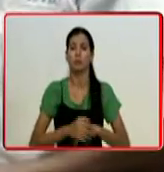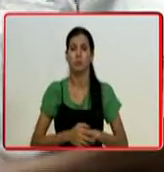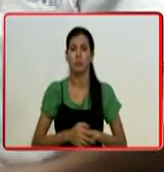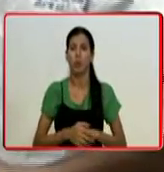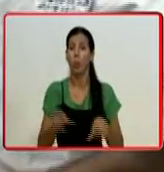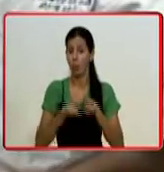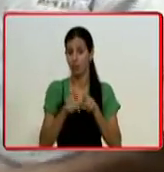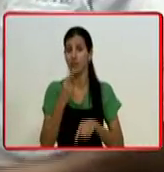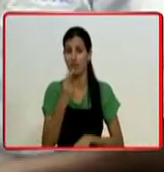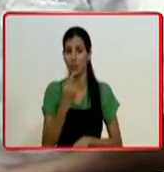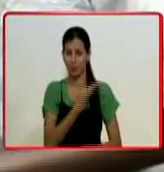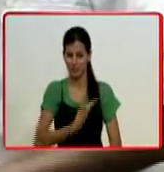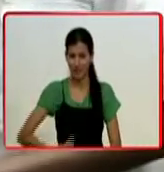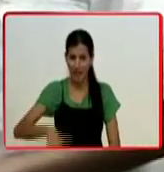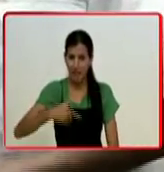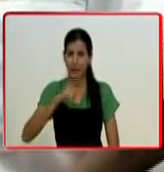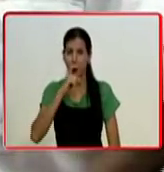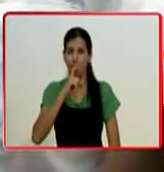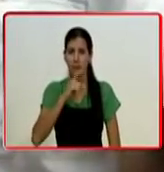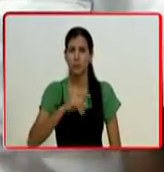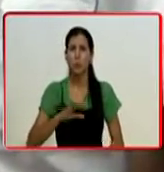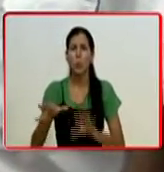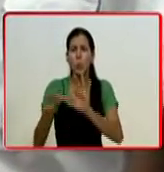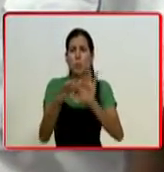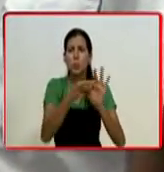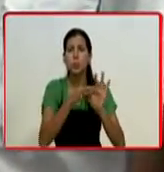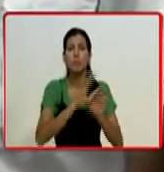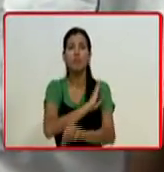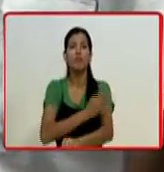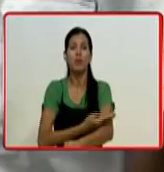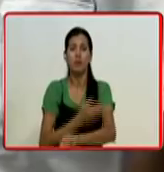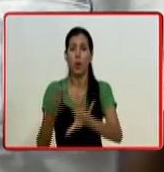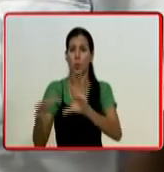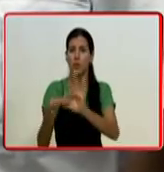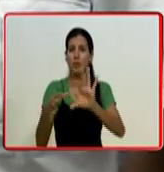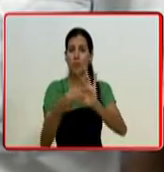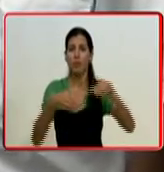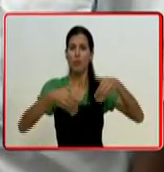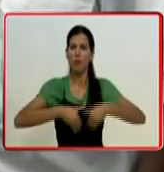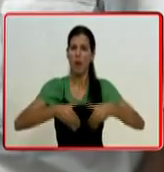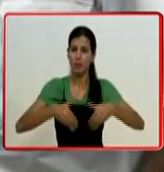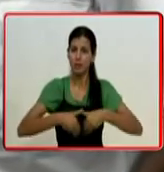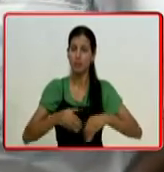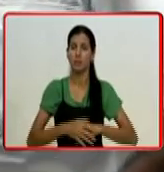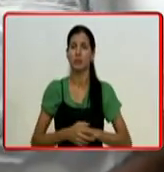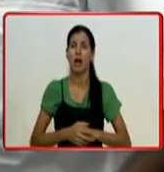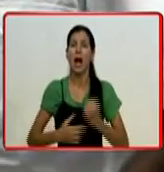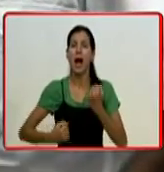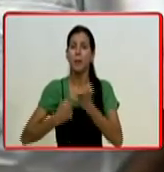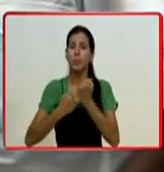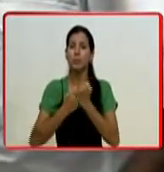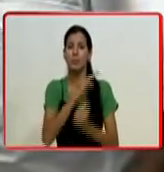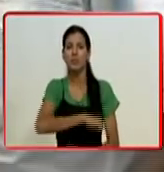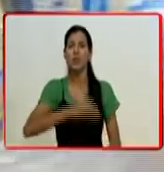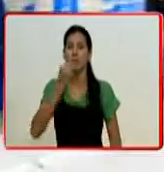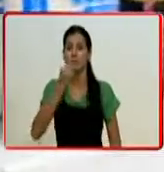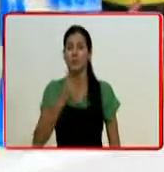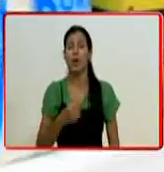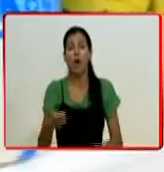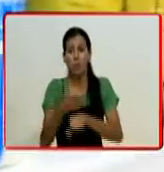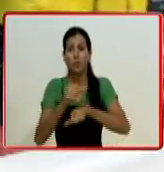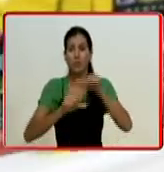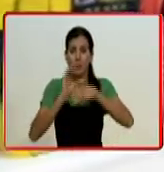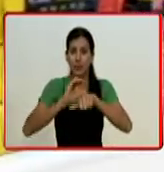instruido, todas nuestras fuerzas para contribuir todos con la misión alimentación. Yo quiero anunciar que el gobierno del Distrito Capital se incorpora